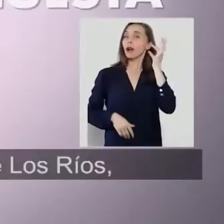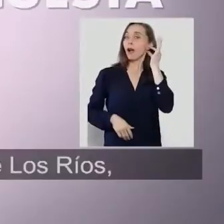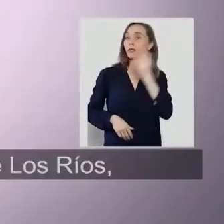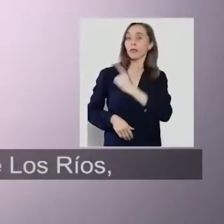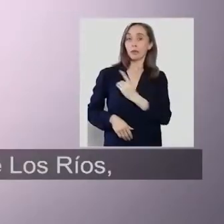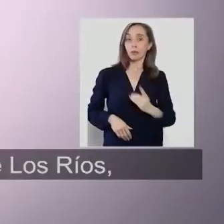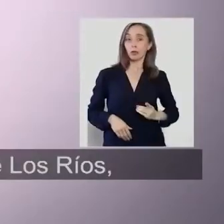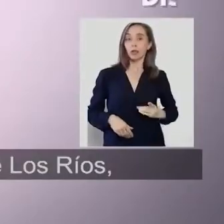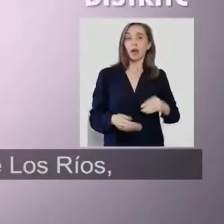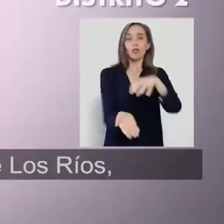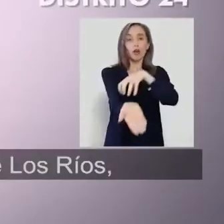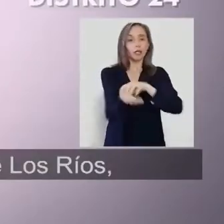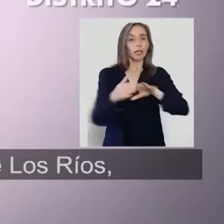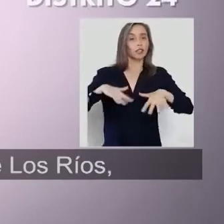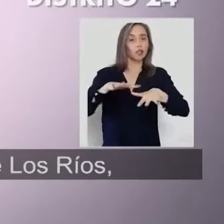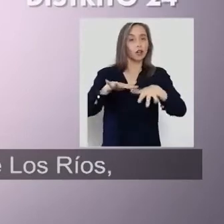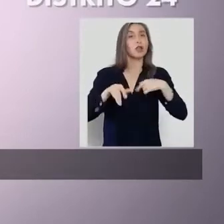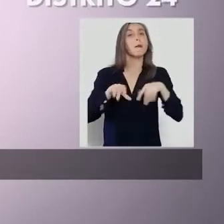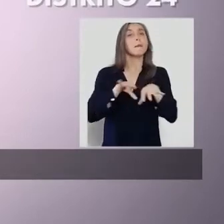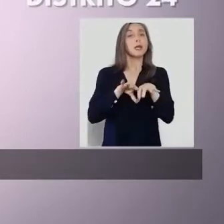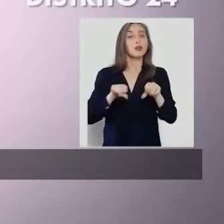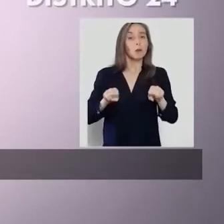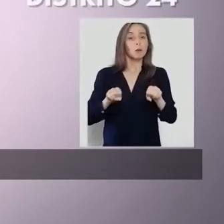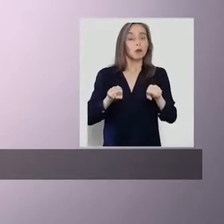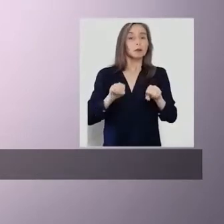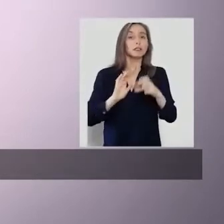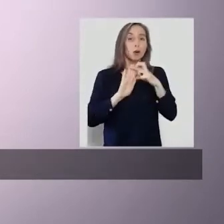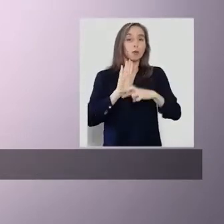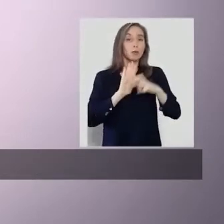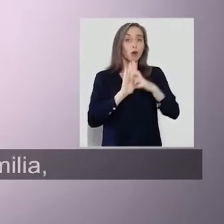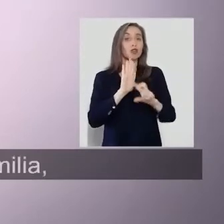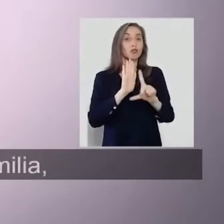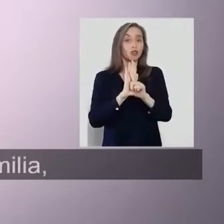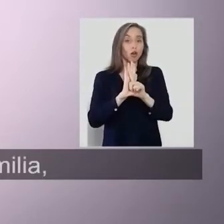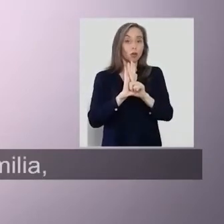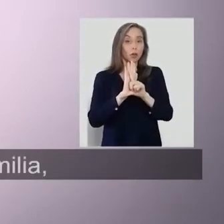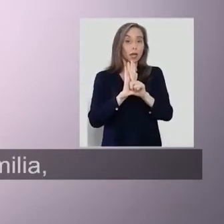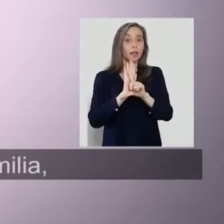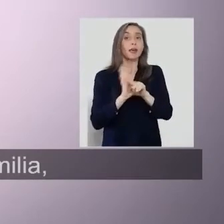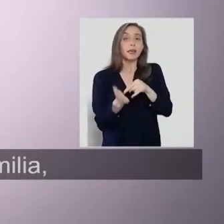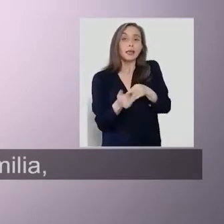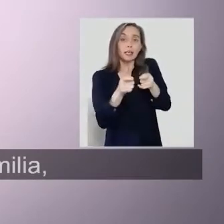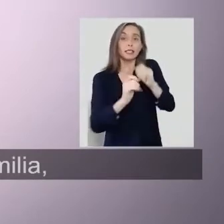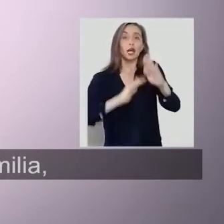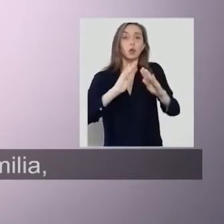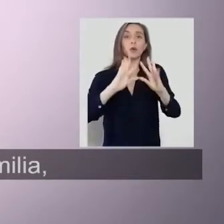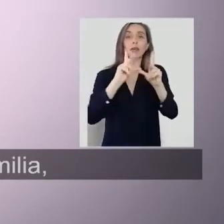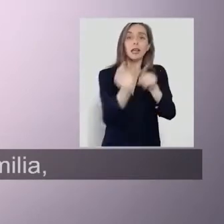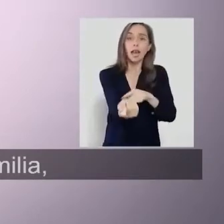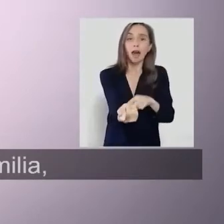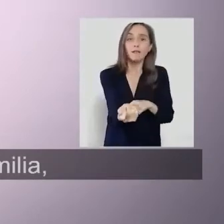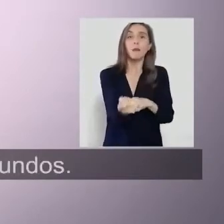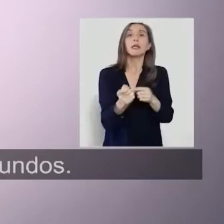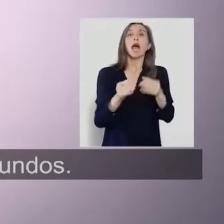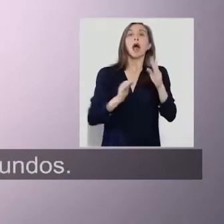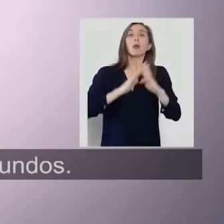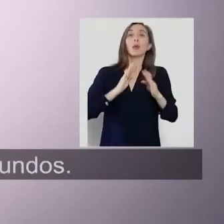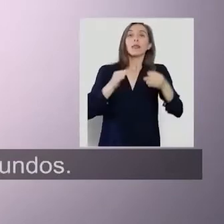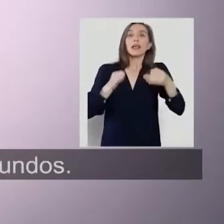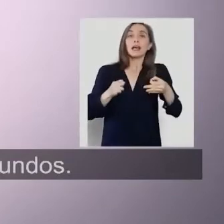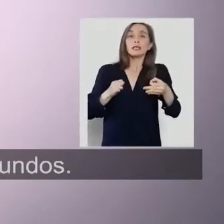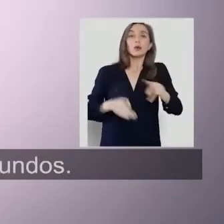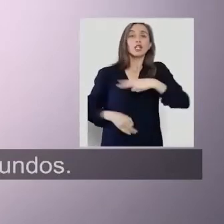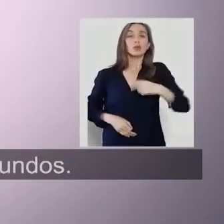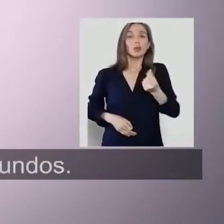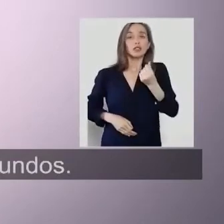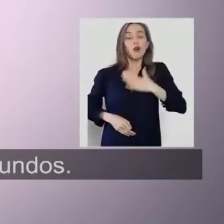Como candidata a diputada por la región de Los Ríos, mi compromiso es promover proyectos de ley que resguarden la familia, la